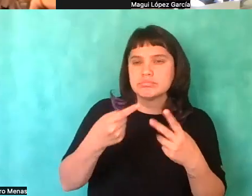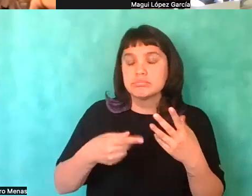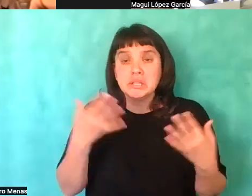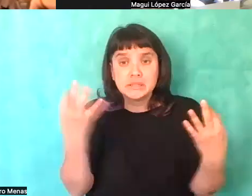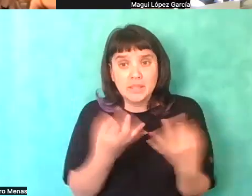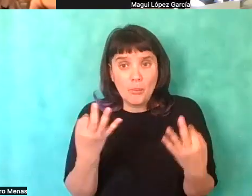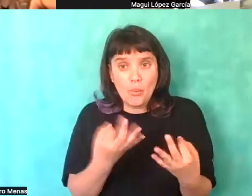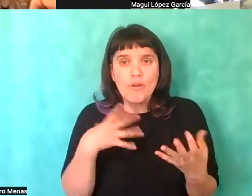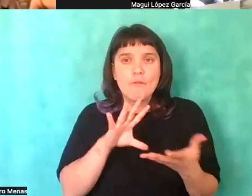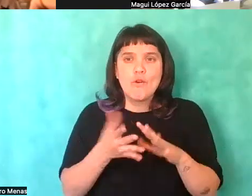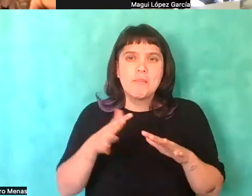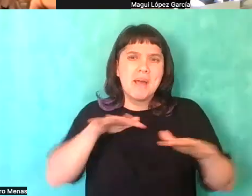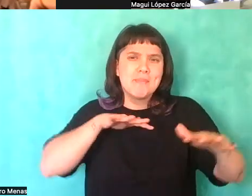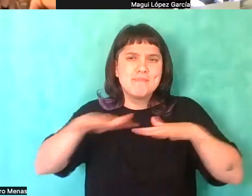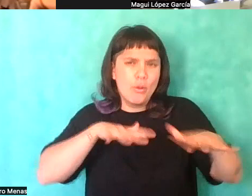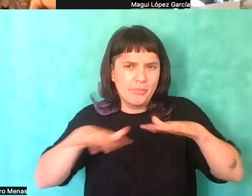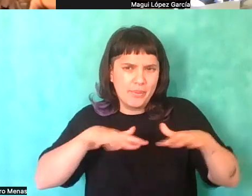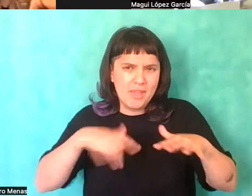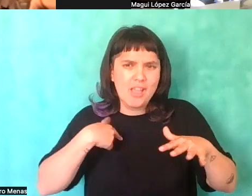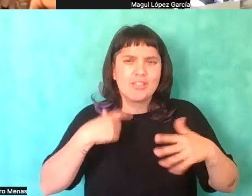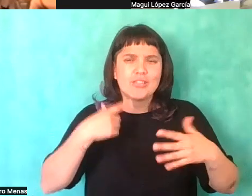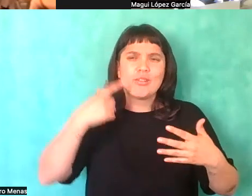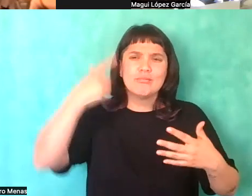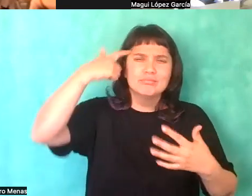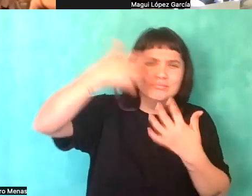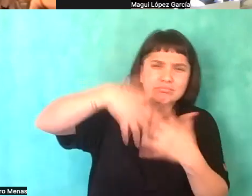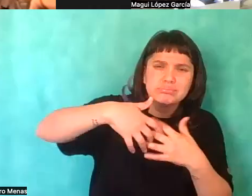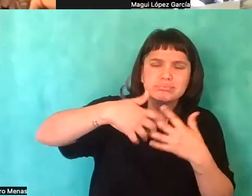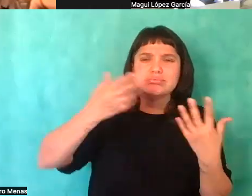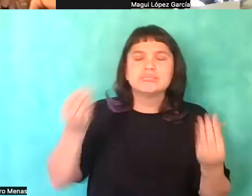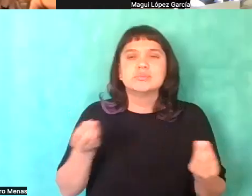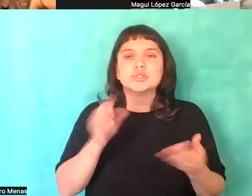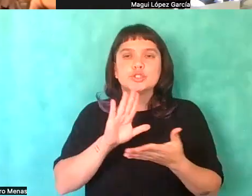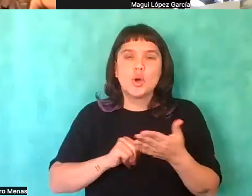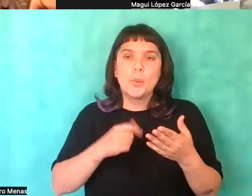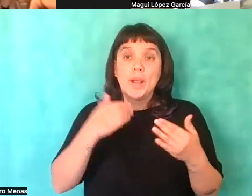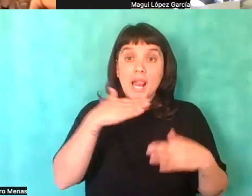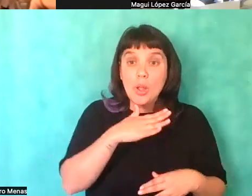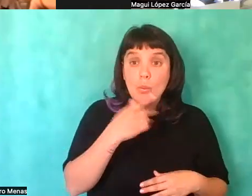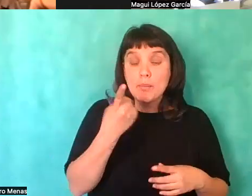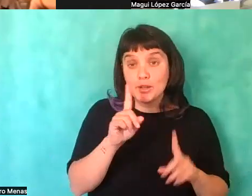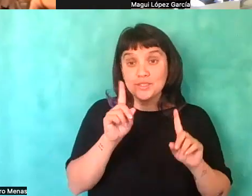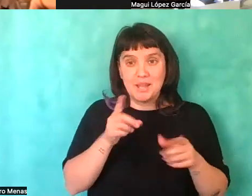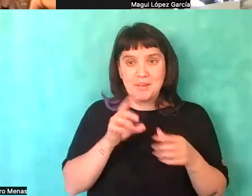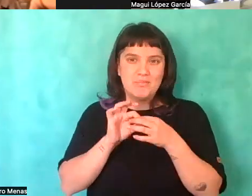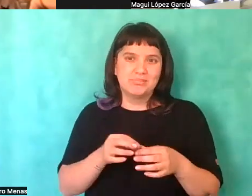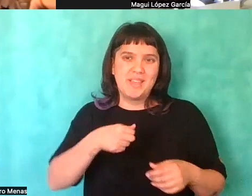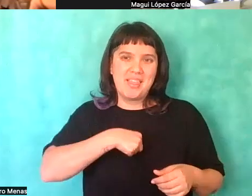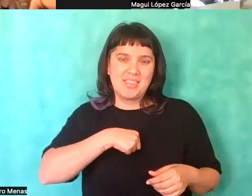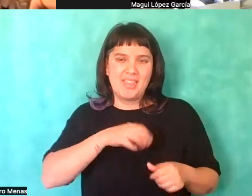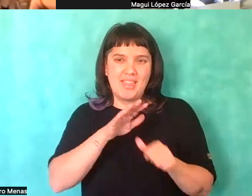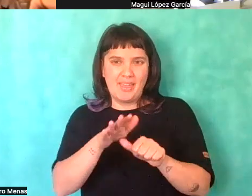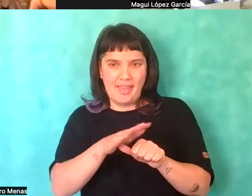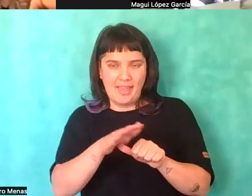porque movió el avispero, porque empezamos a discutir un montón de cuestiones que tienen que ver con la lengua, pero también tienen que ver con las identidades de género, que es transversal a